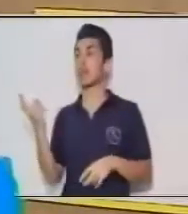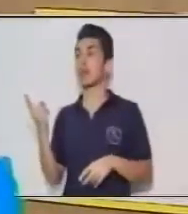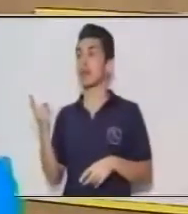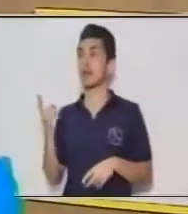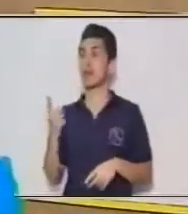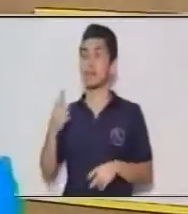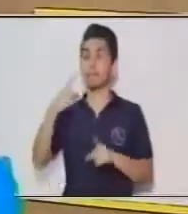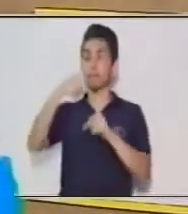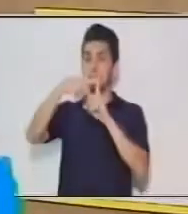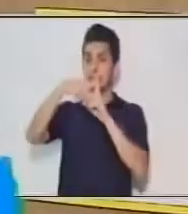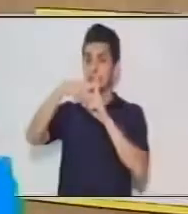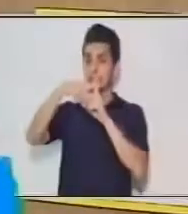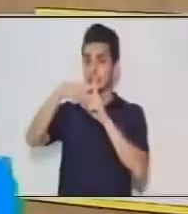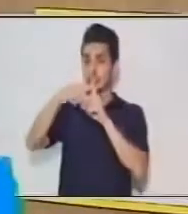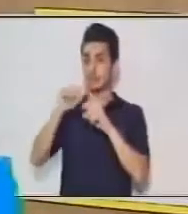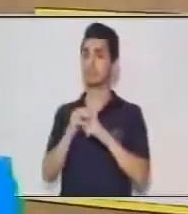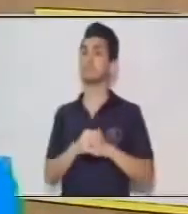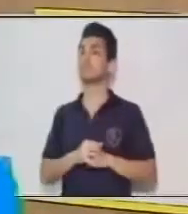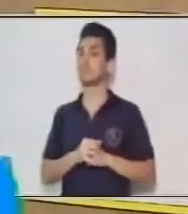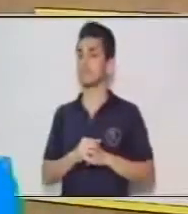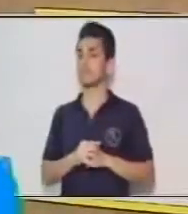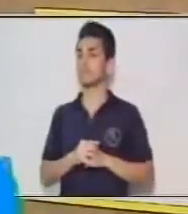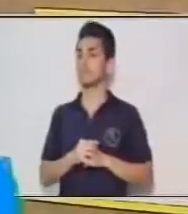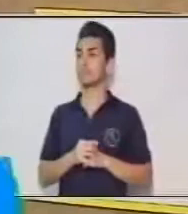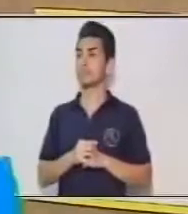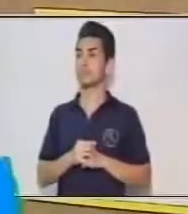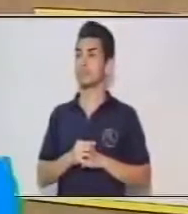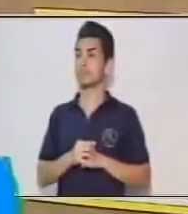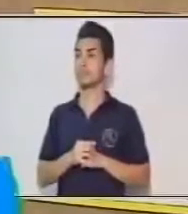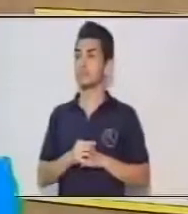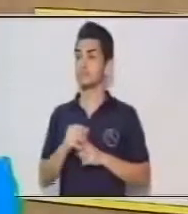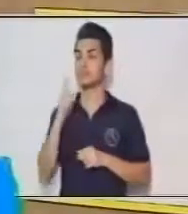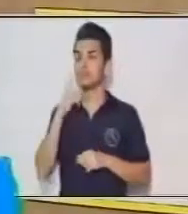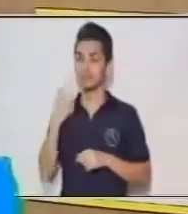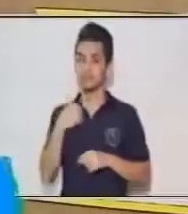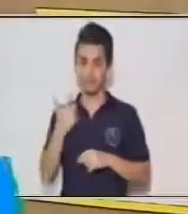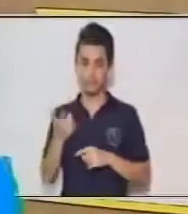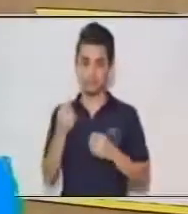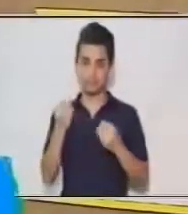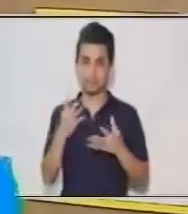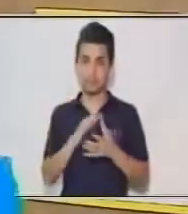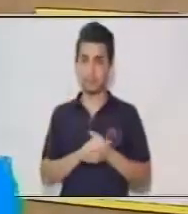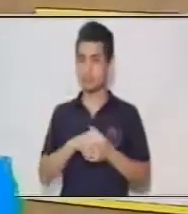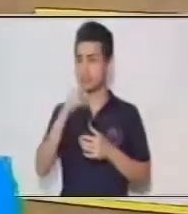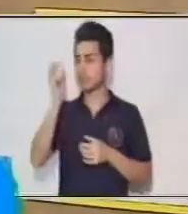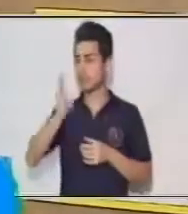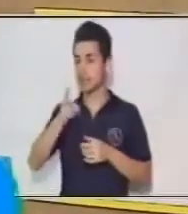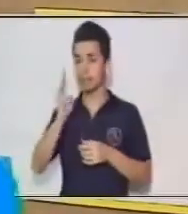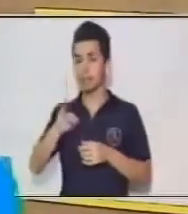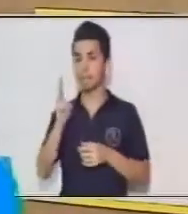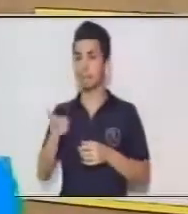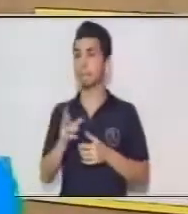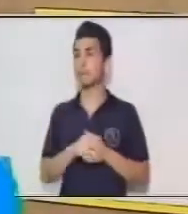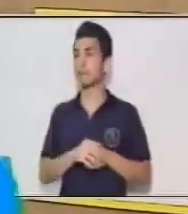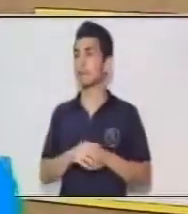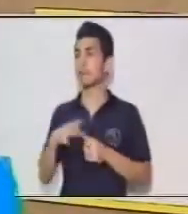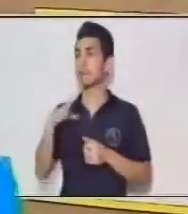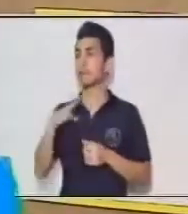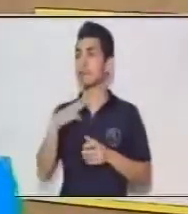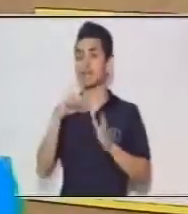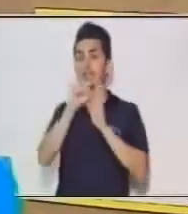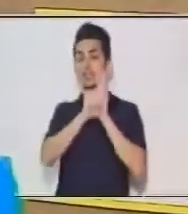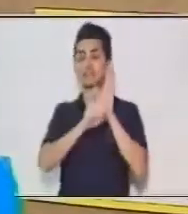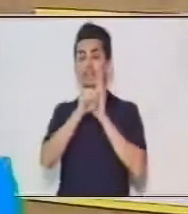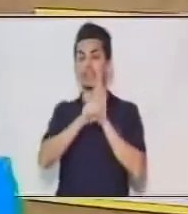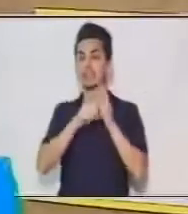por medio de la suma. En este caso, como bien lo indicamos, siempre va a estar con su